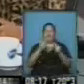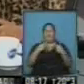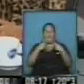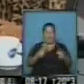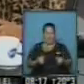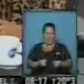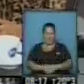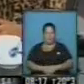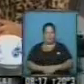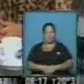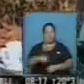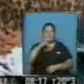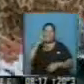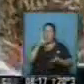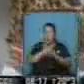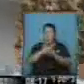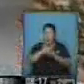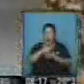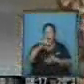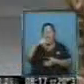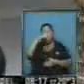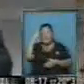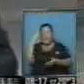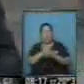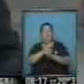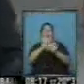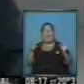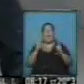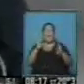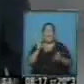protesta. Si esta inversión no la hace el Estado, no la hace nadie. ¿Quién dijo esto? La presidenta de la Nación. ¿Dónde?